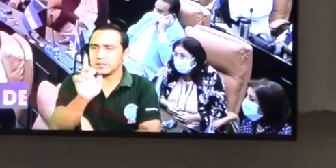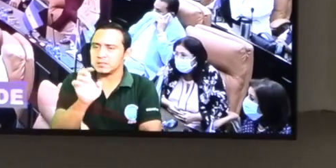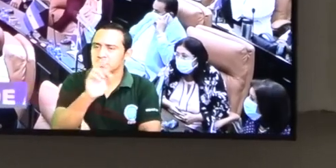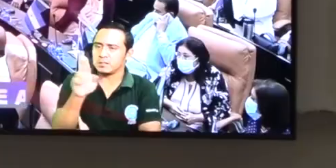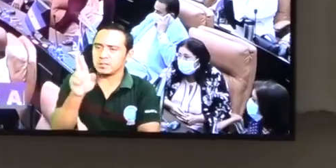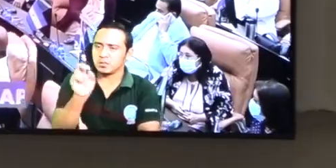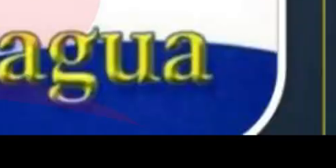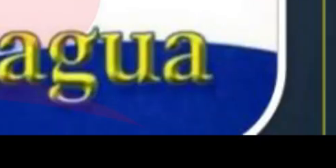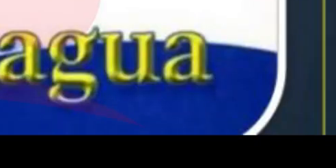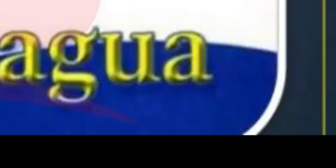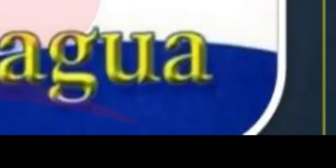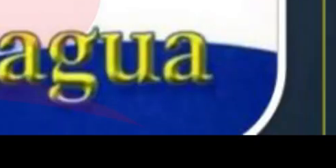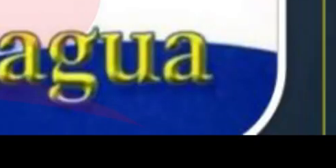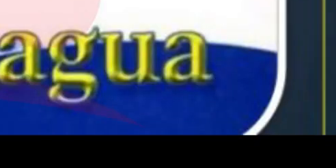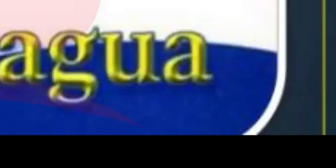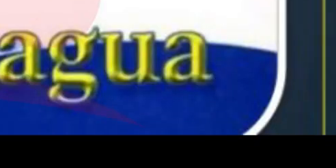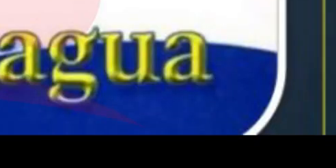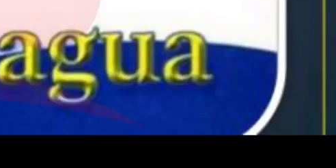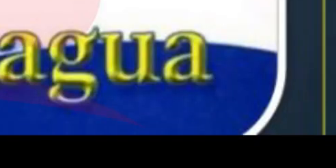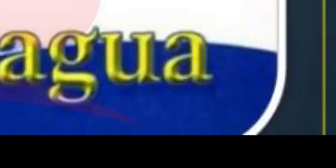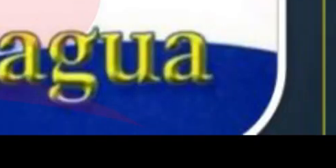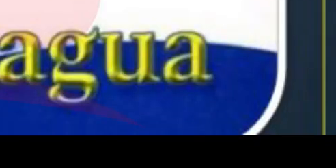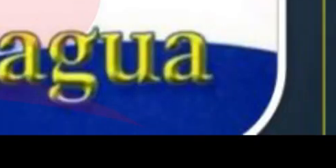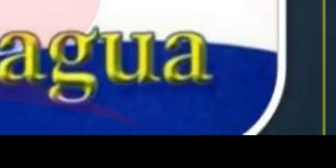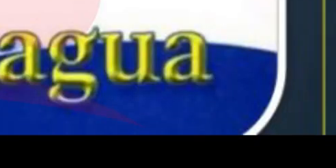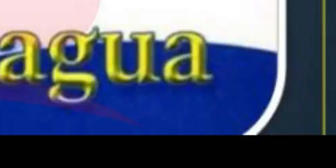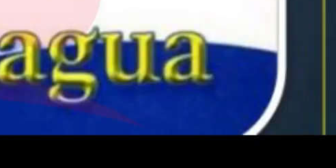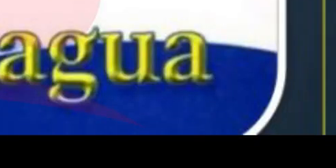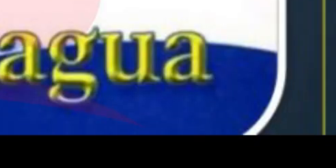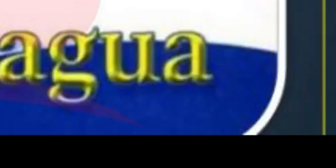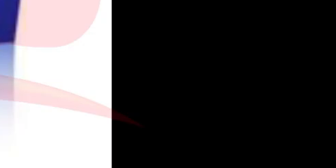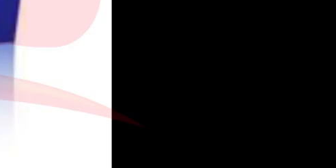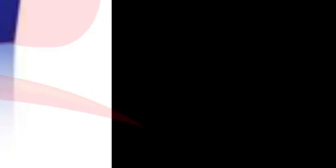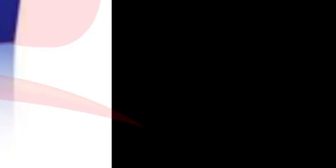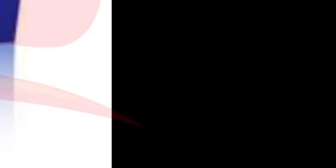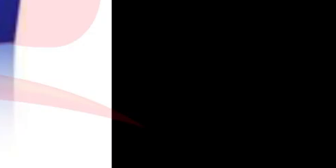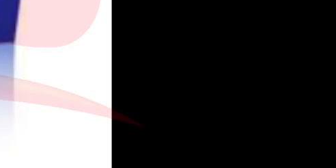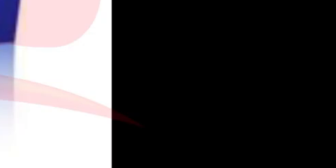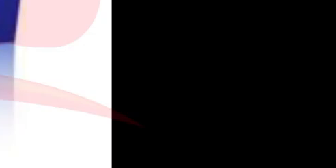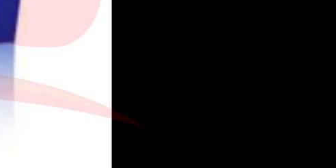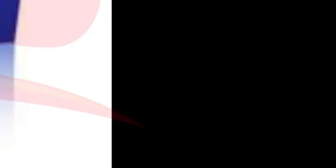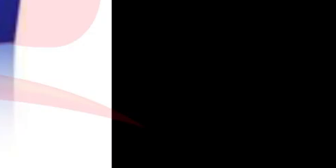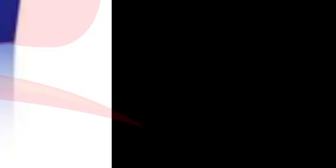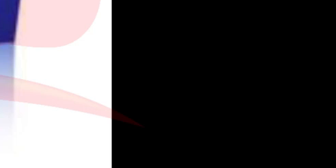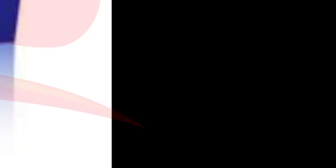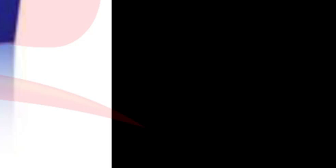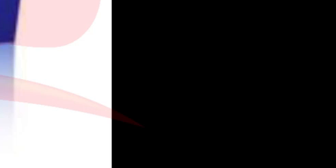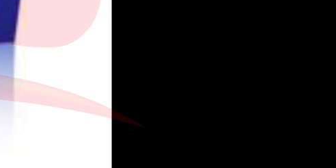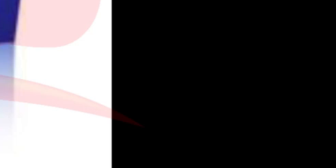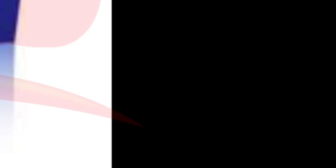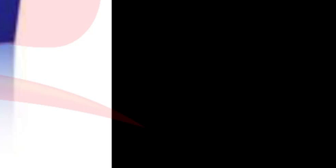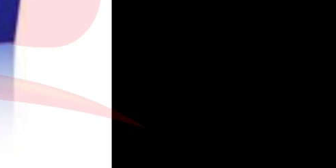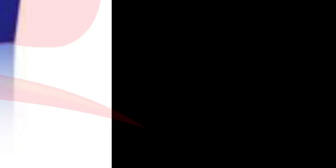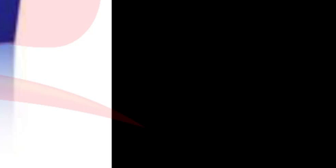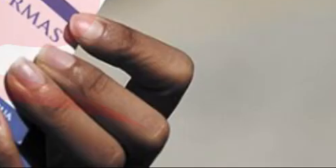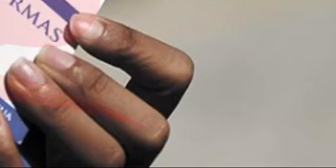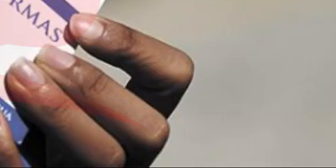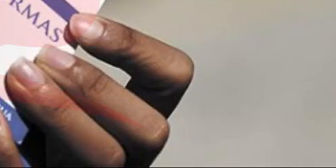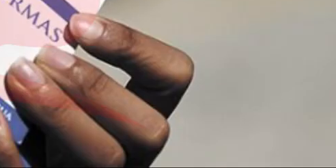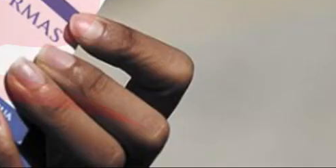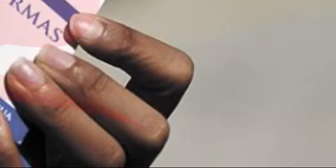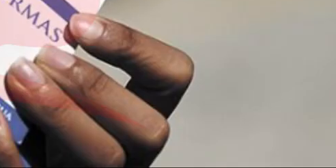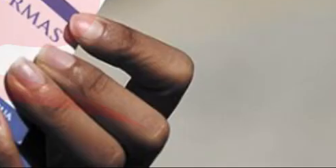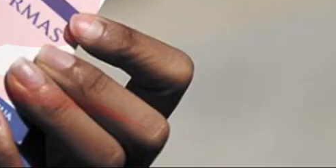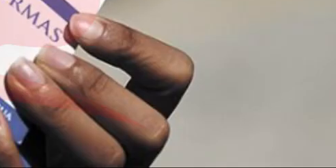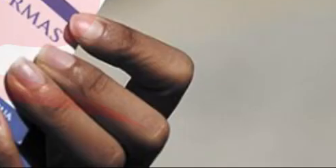criminales. Asimismo, se hizo una mención sobre el primer lunes de septiembre, Día Nacional de la